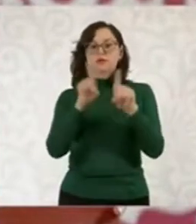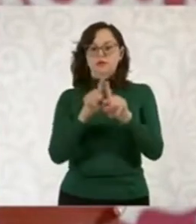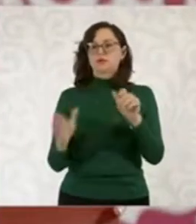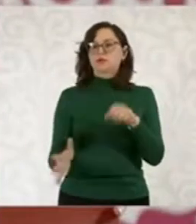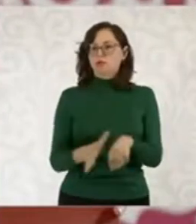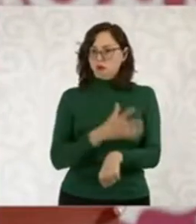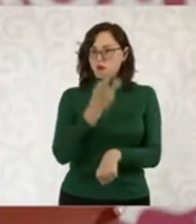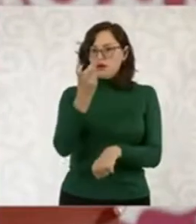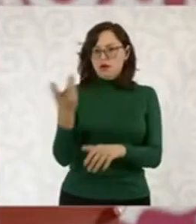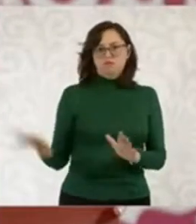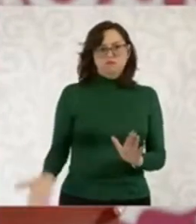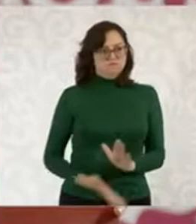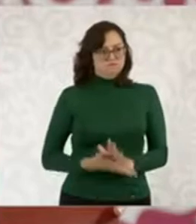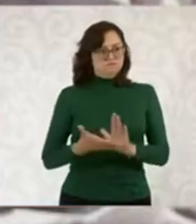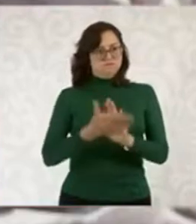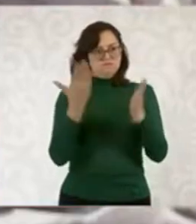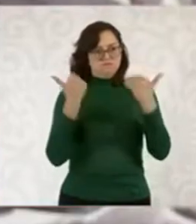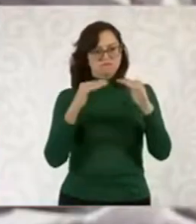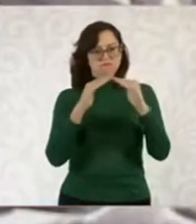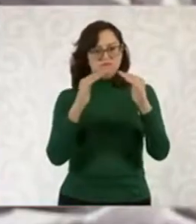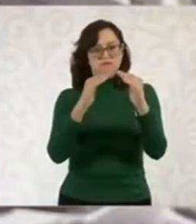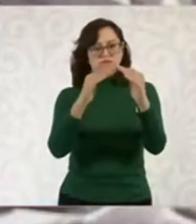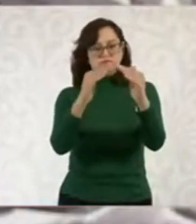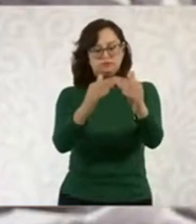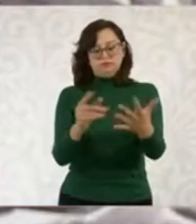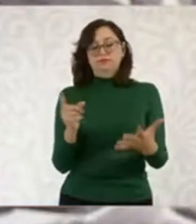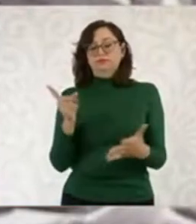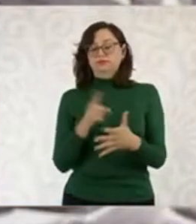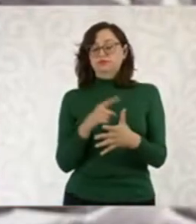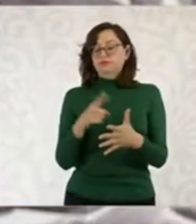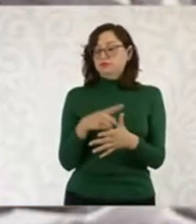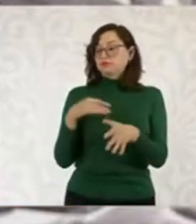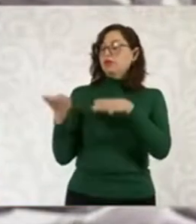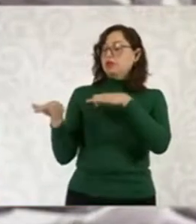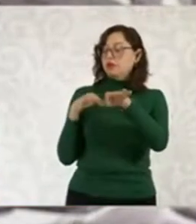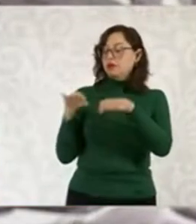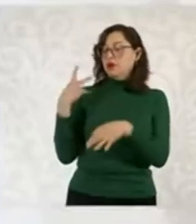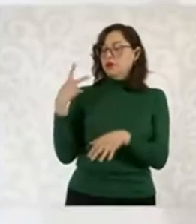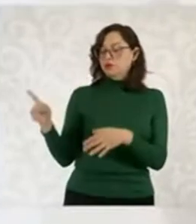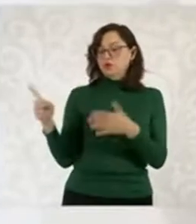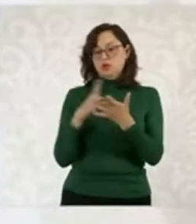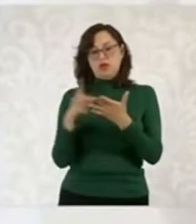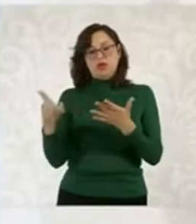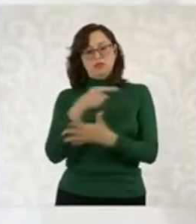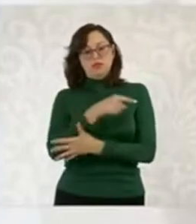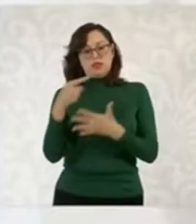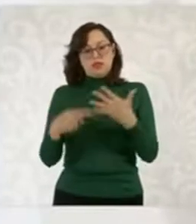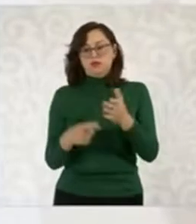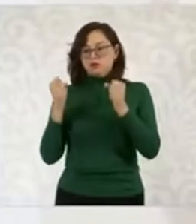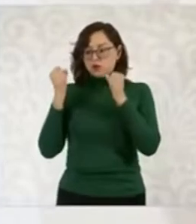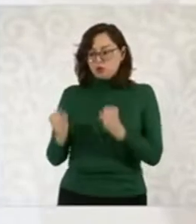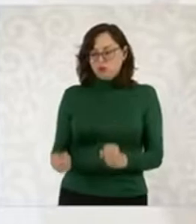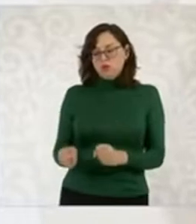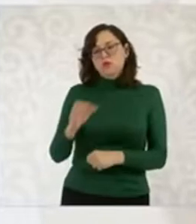y además el derecho como trabajador a que se reconozca todos sus derechos para la seguridad social.